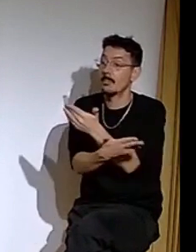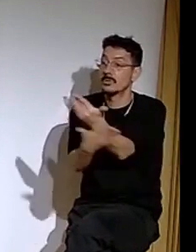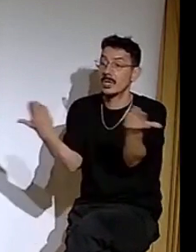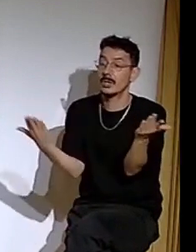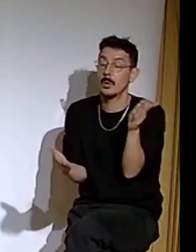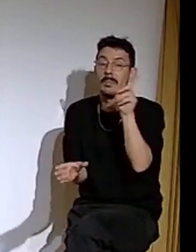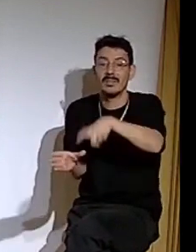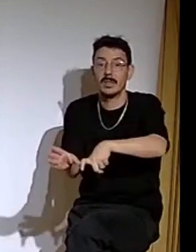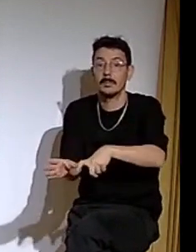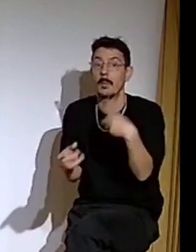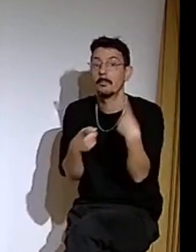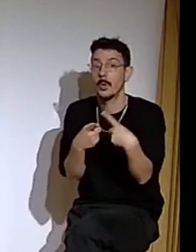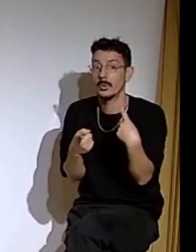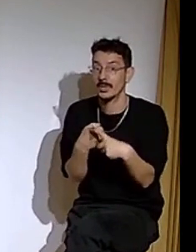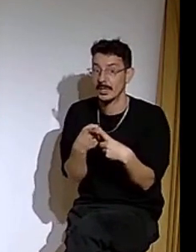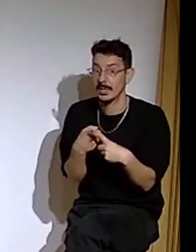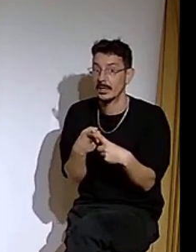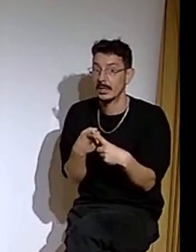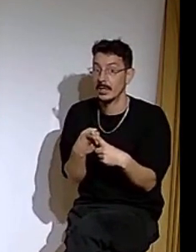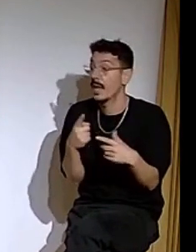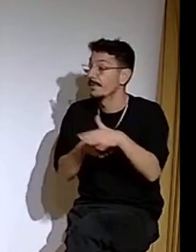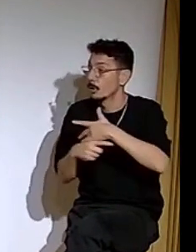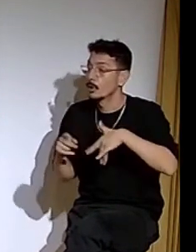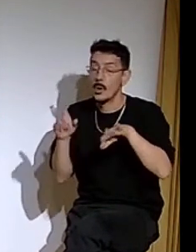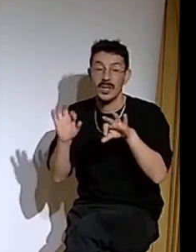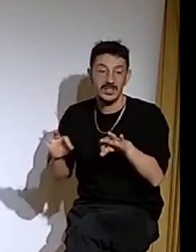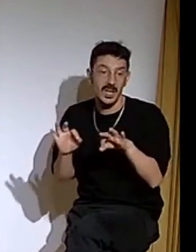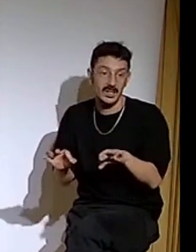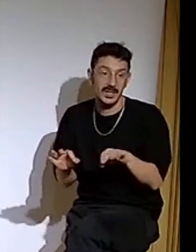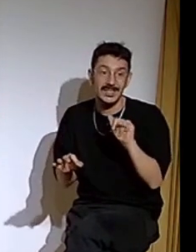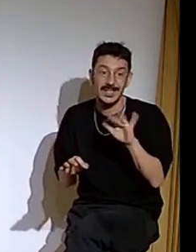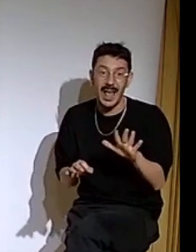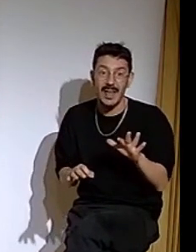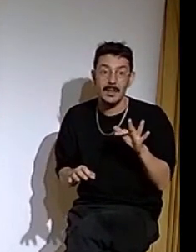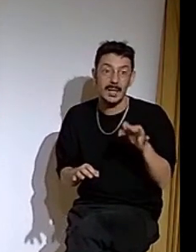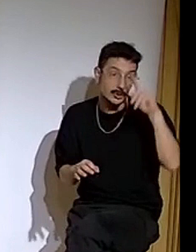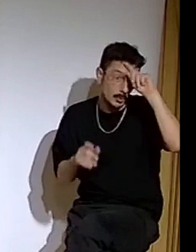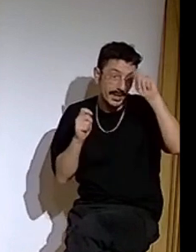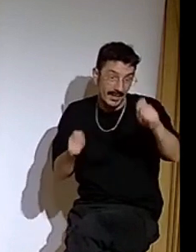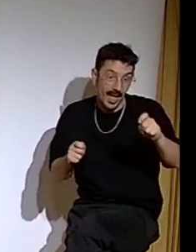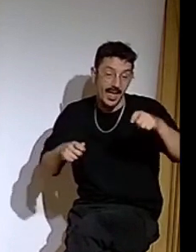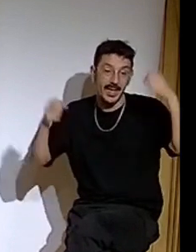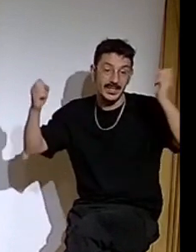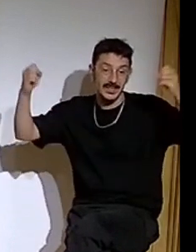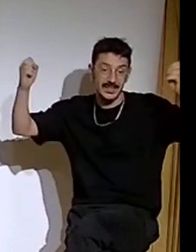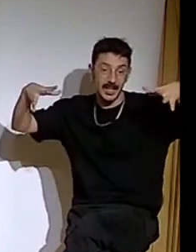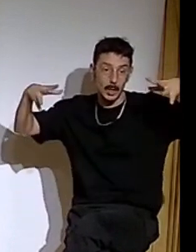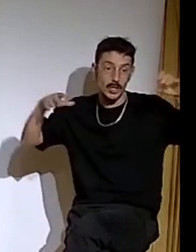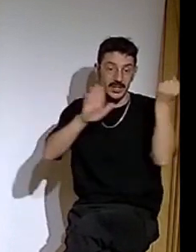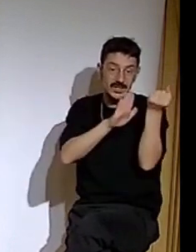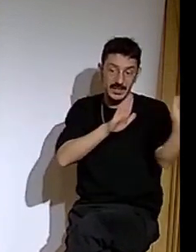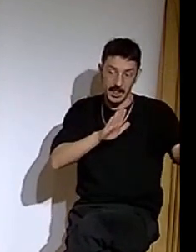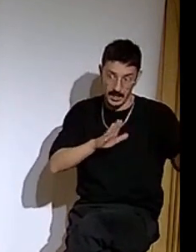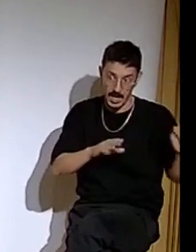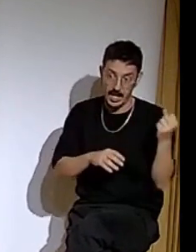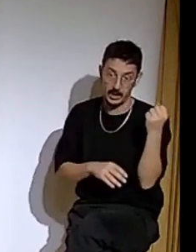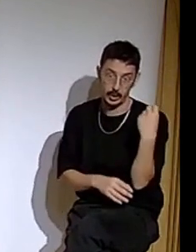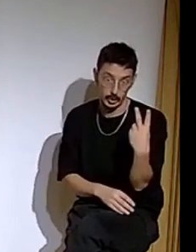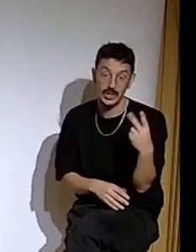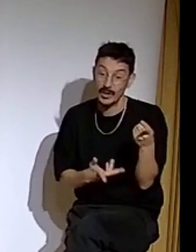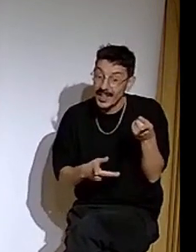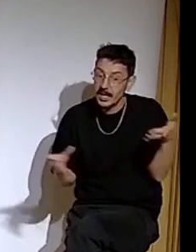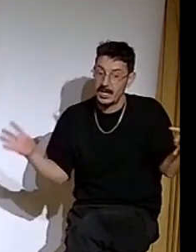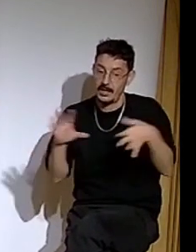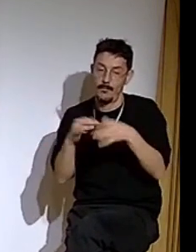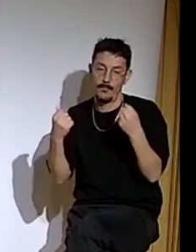aparte de estar en el entorno en el que está se llame hechizos y disidencia verdad Entonces esto tiene mucho que ver